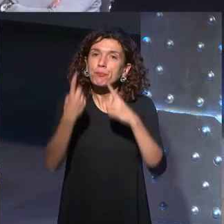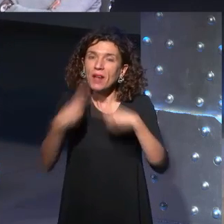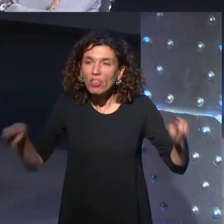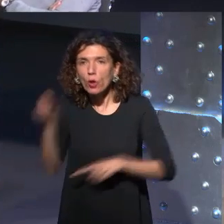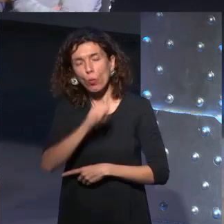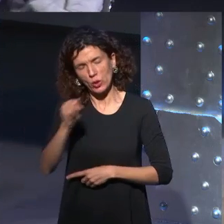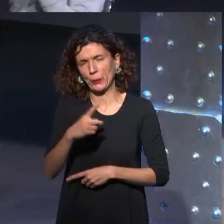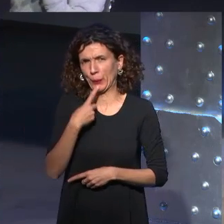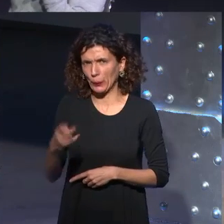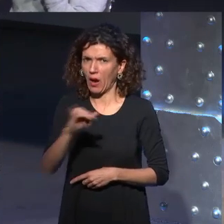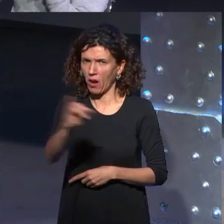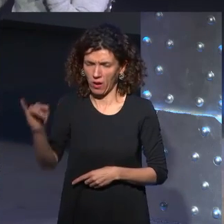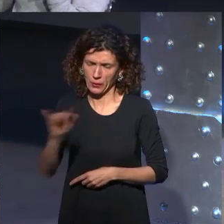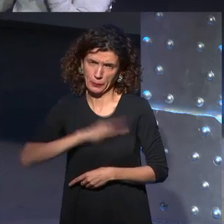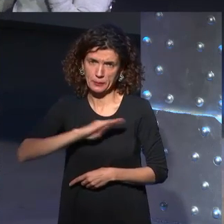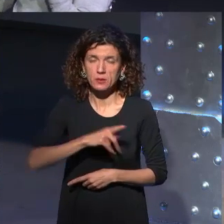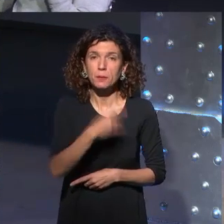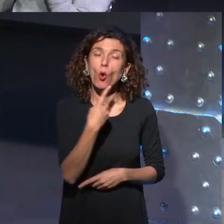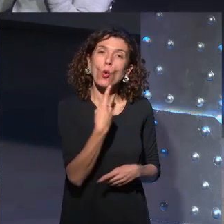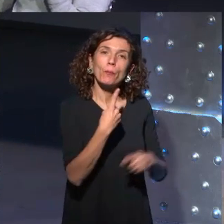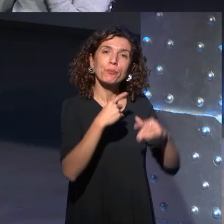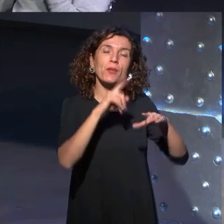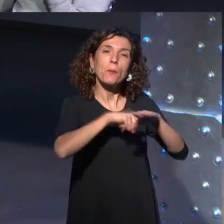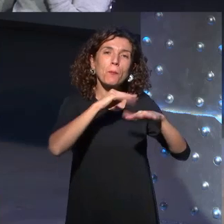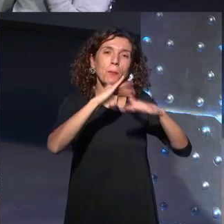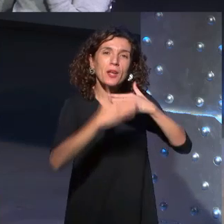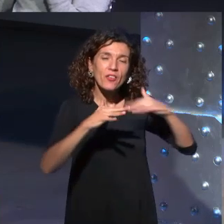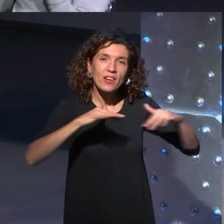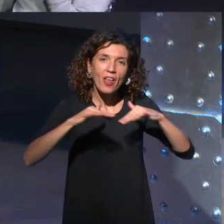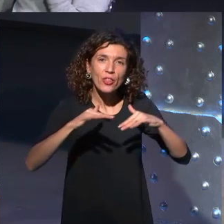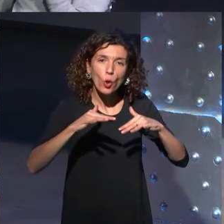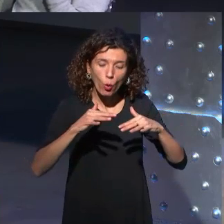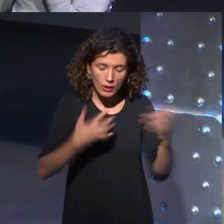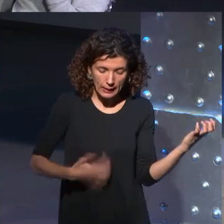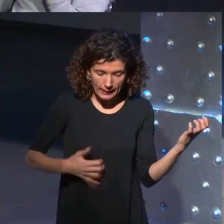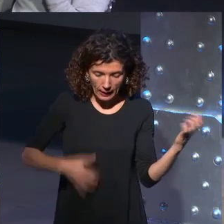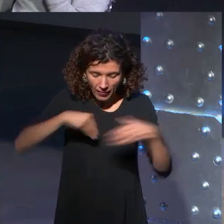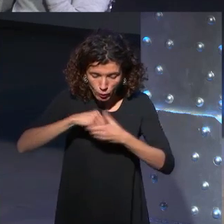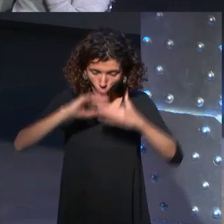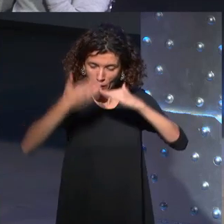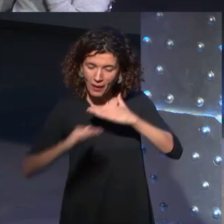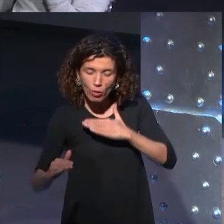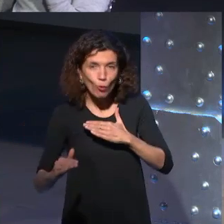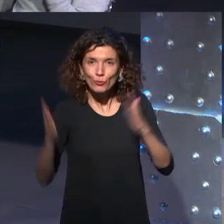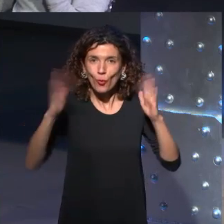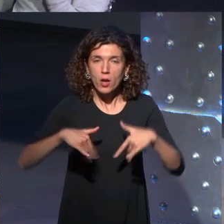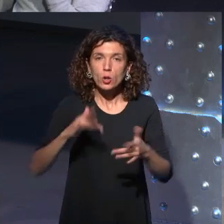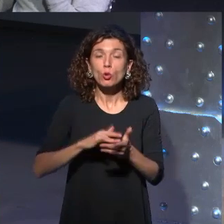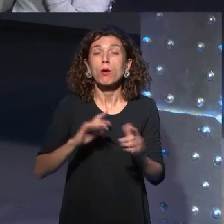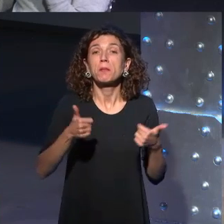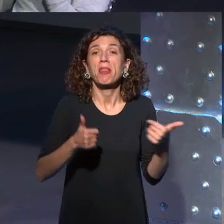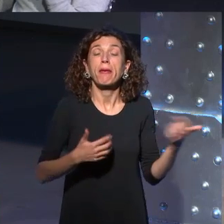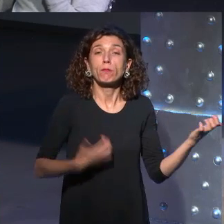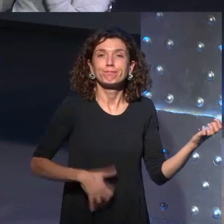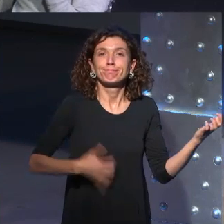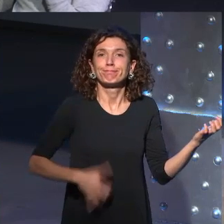pero si la vibración no sucede mientras estás tocando la guitarra, no puedes esperar que cuando le pongas la cuerda